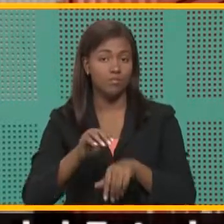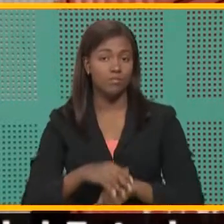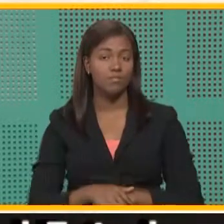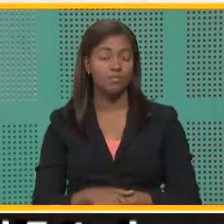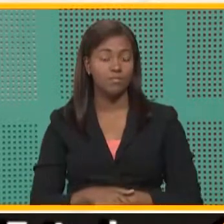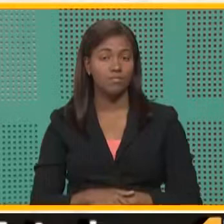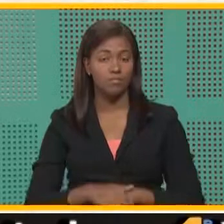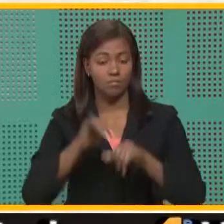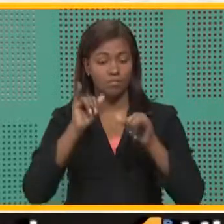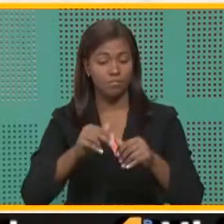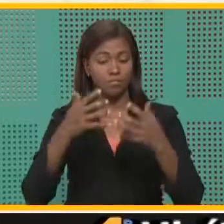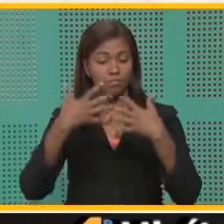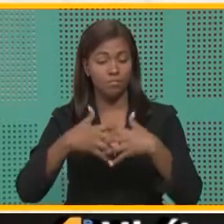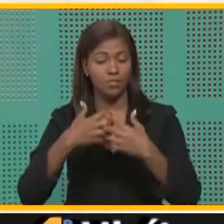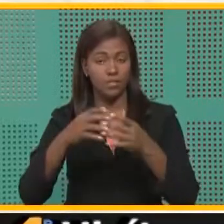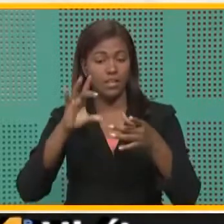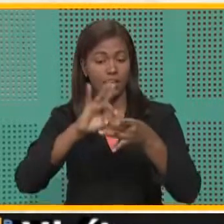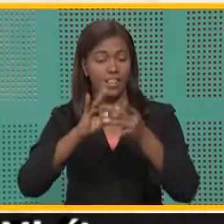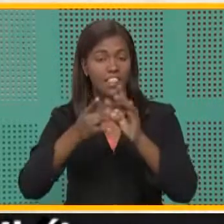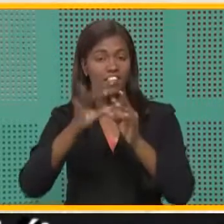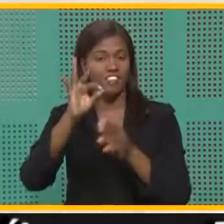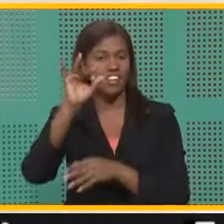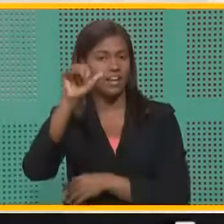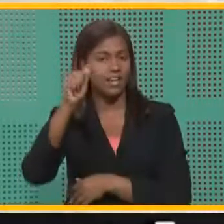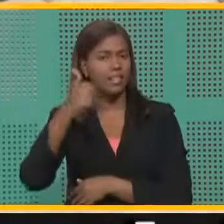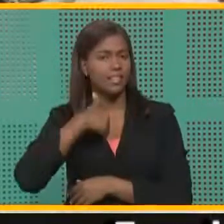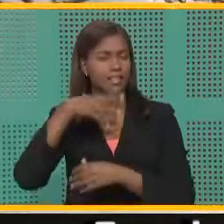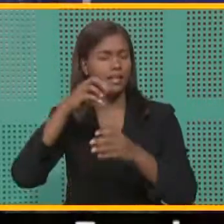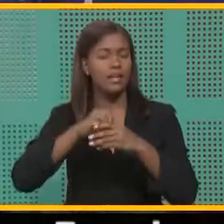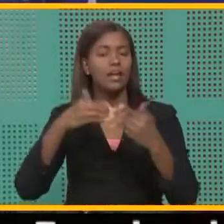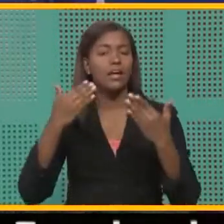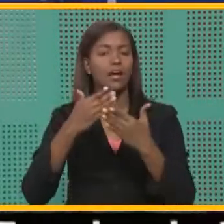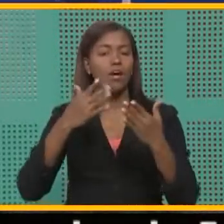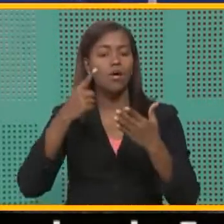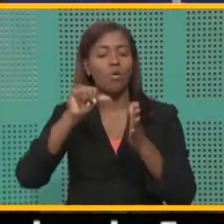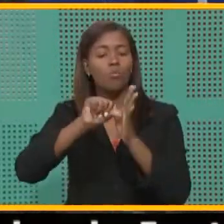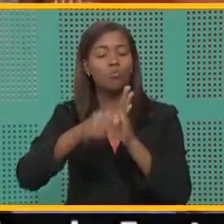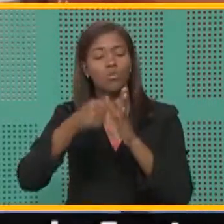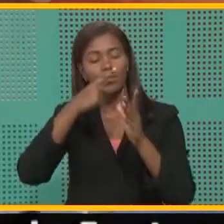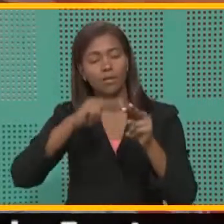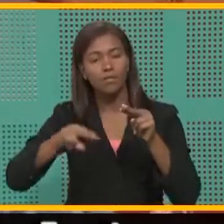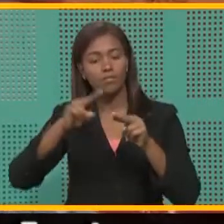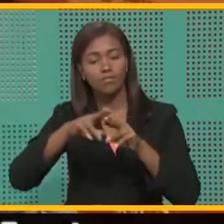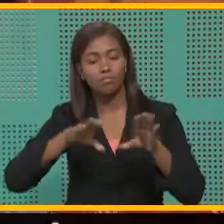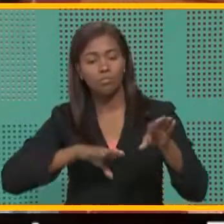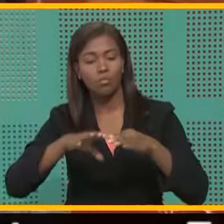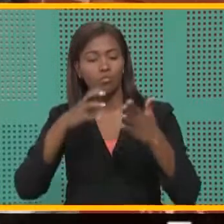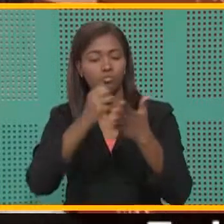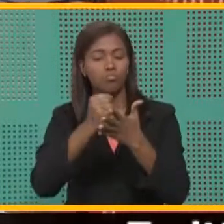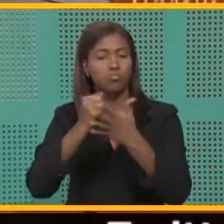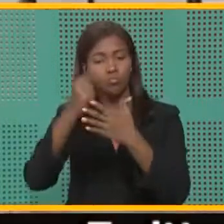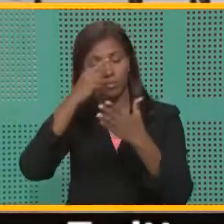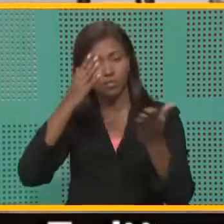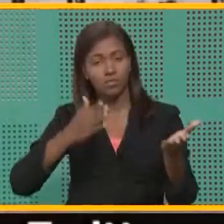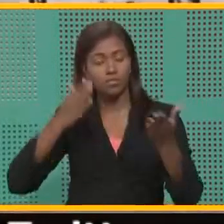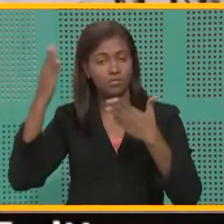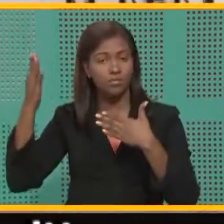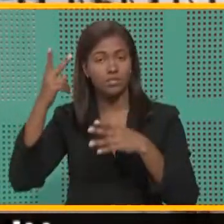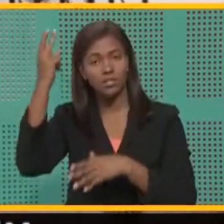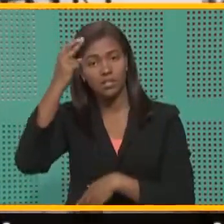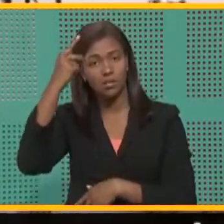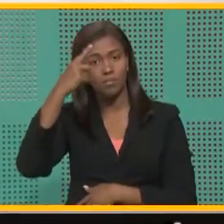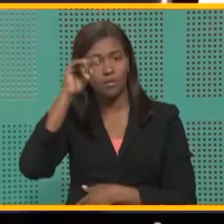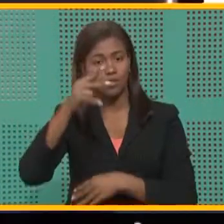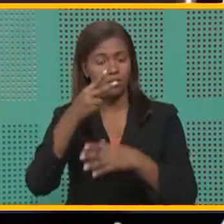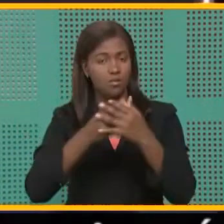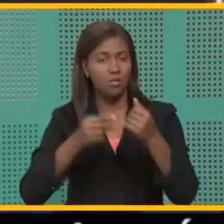El mantenimiento de la cadena fría constituye un elemento clave para incrementar la competitividad de las ofertas exportables, razón por la cual